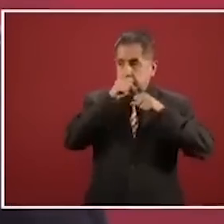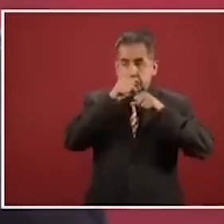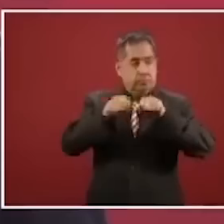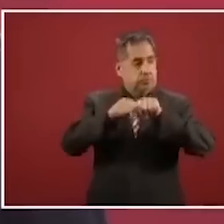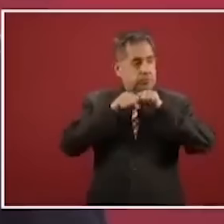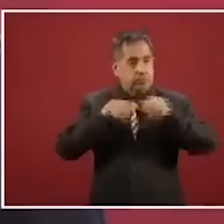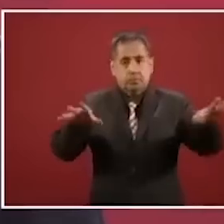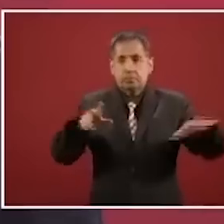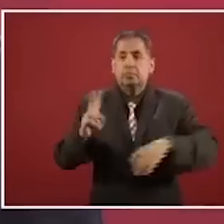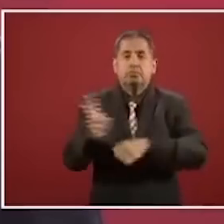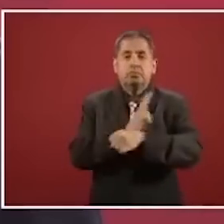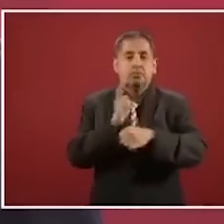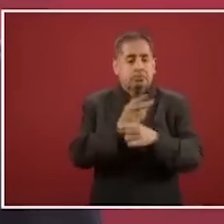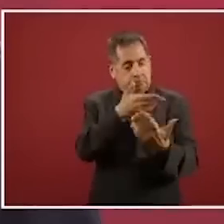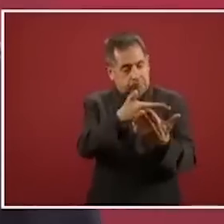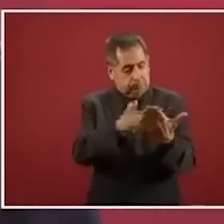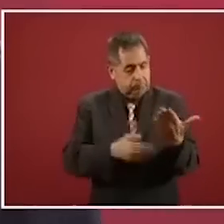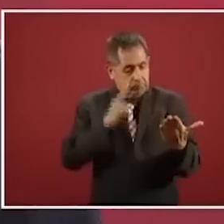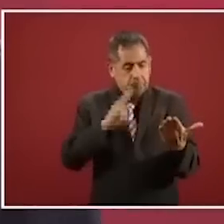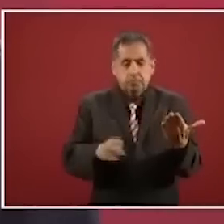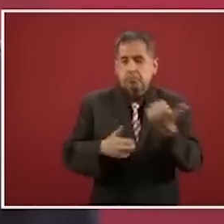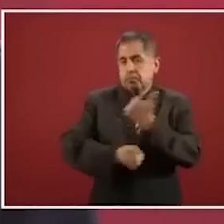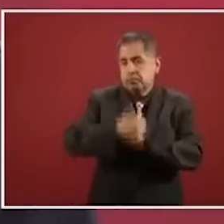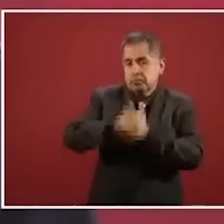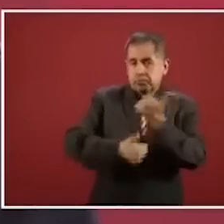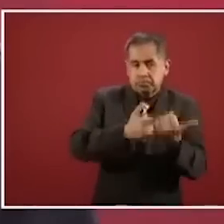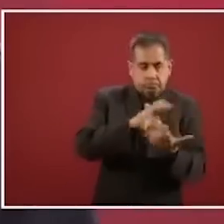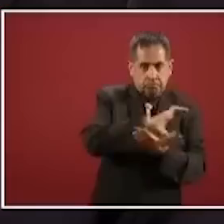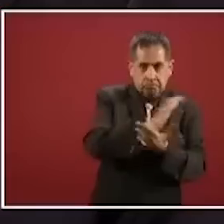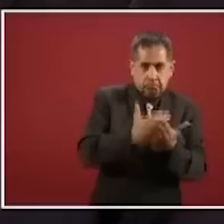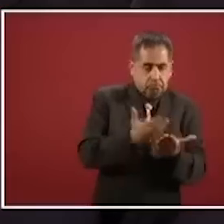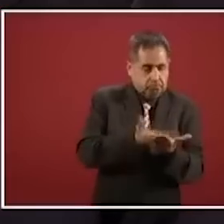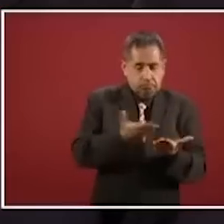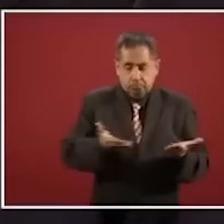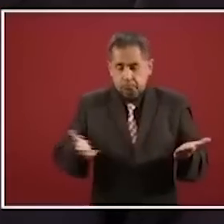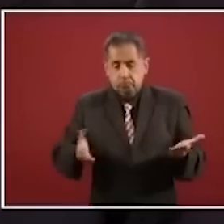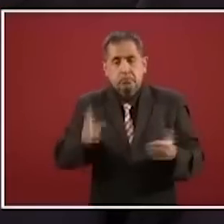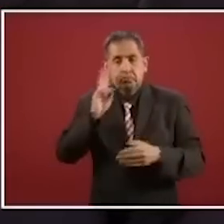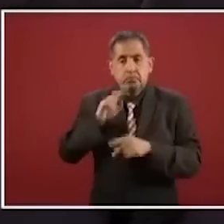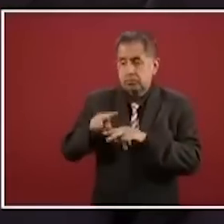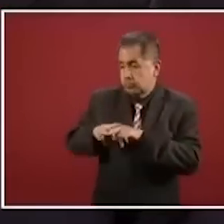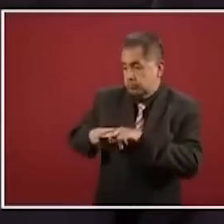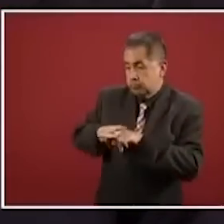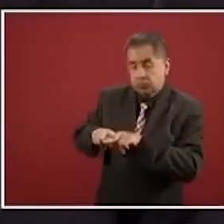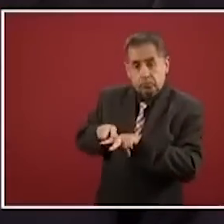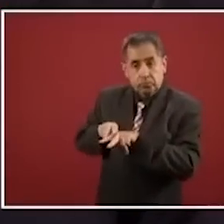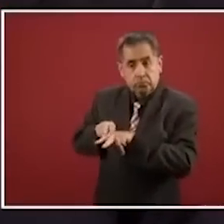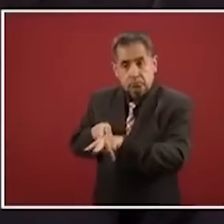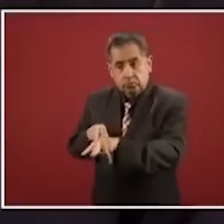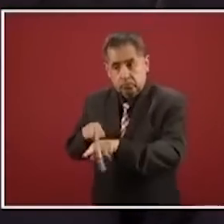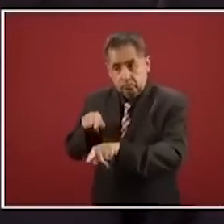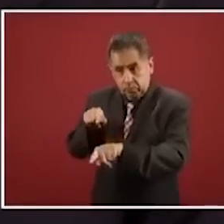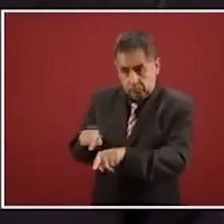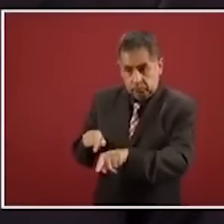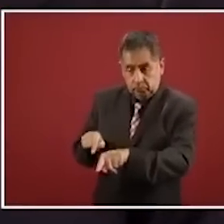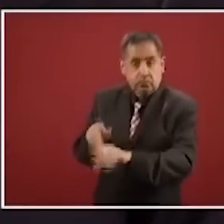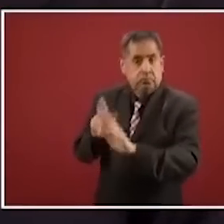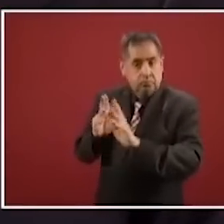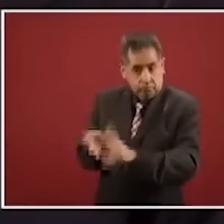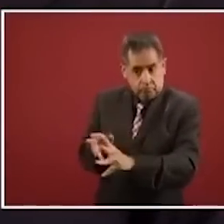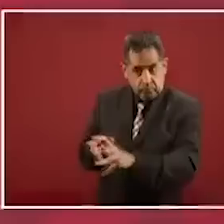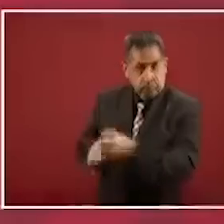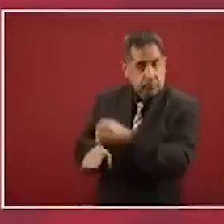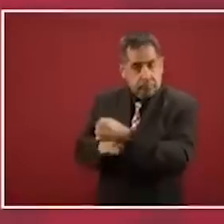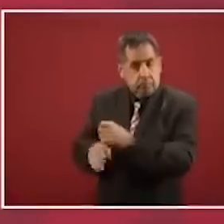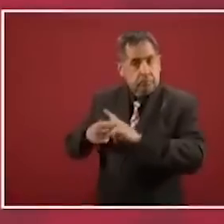la licitación en los tramos donde ya existe ingeniería